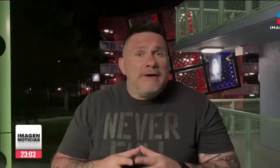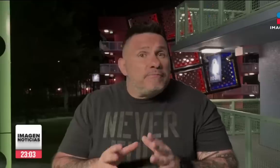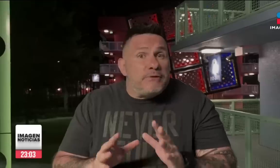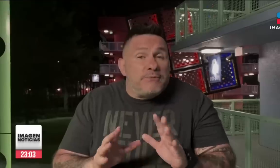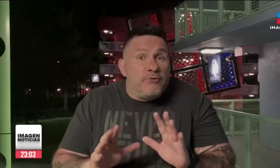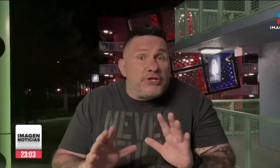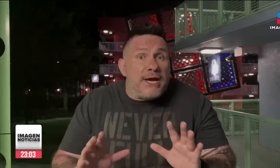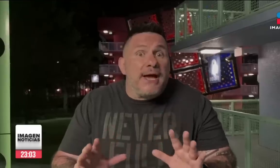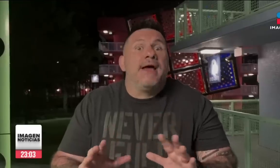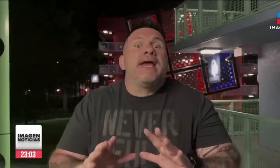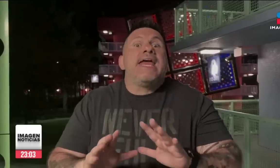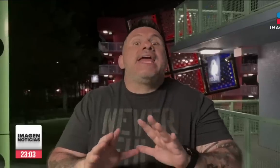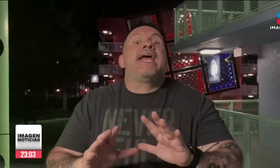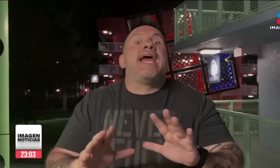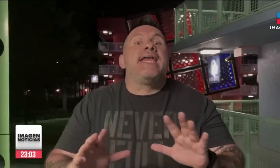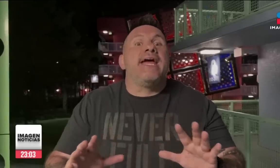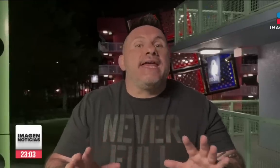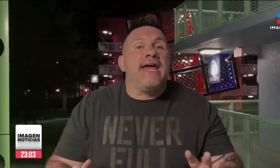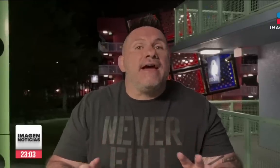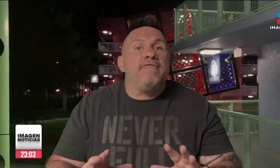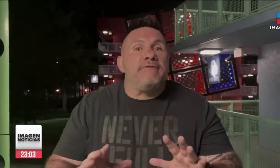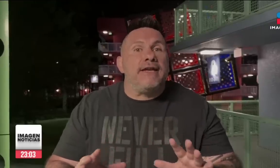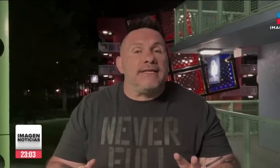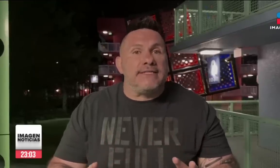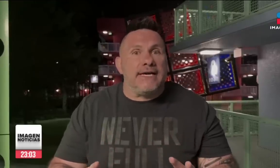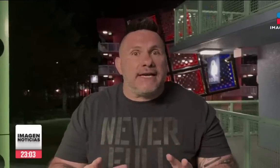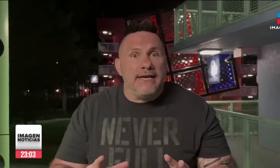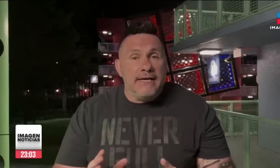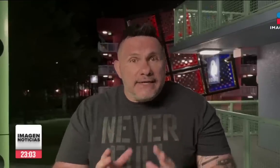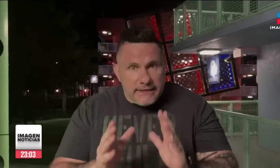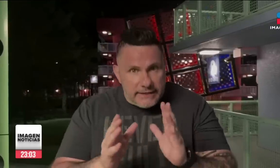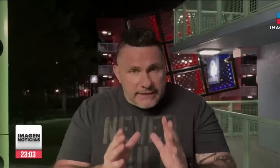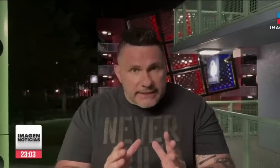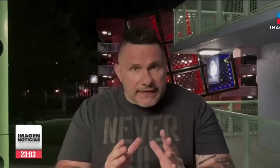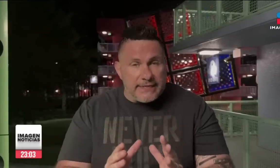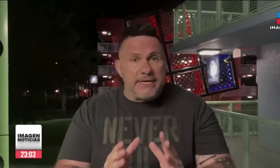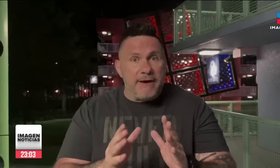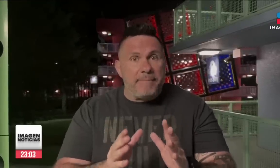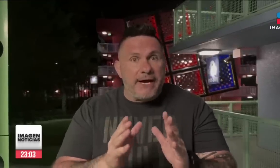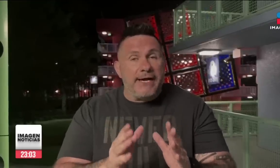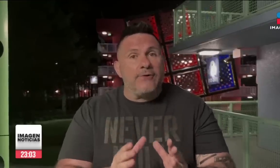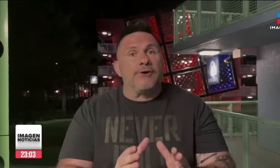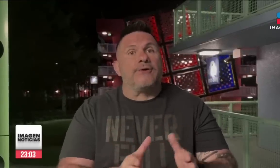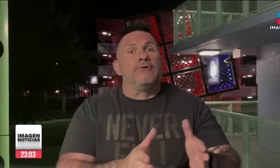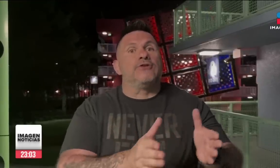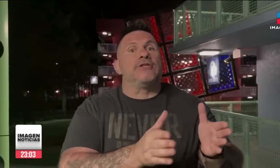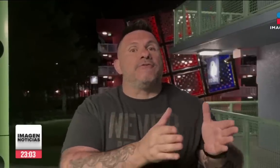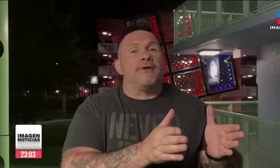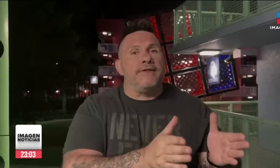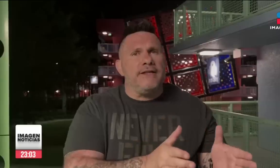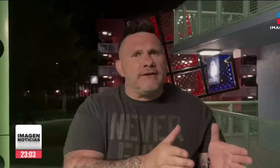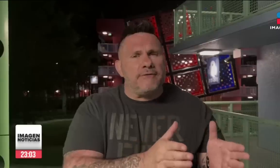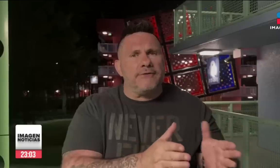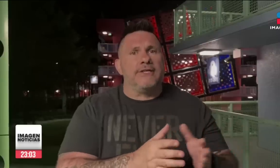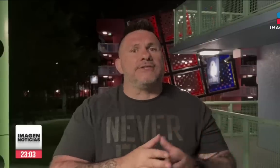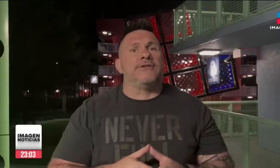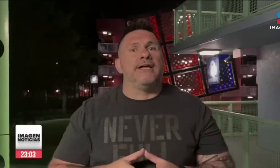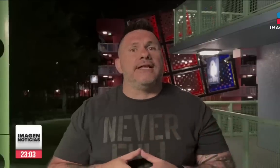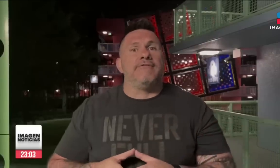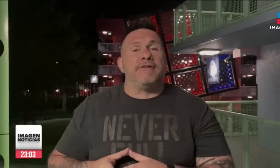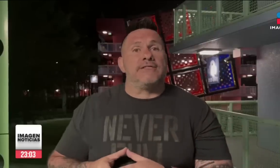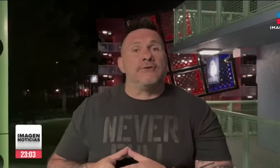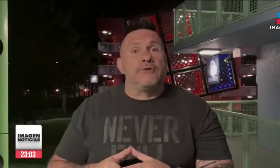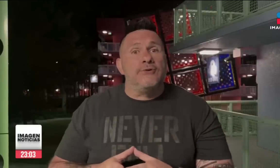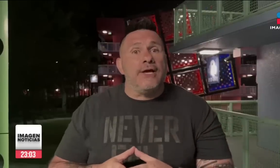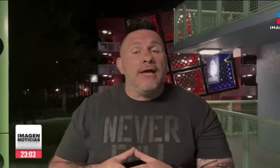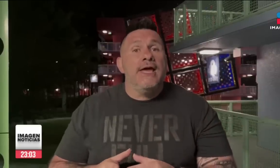federal? Pues mucha ingeniería financiera. Dicen que se va a pagar con recursos del Fonadin, del Fondo Nacional